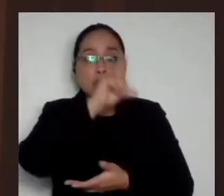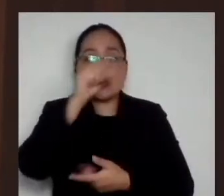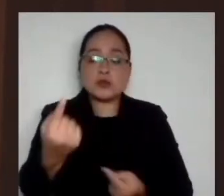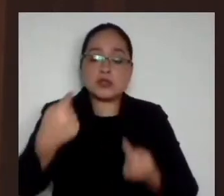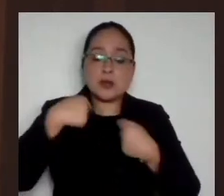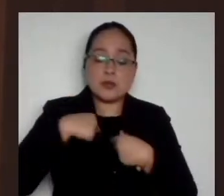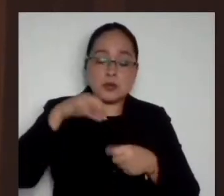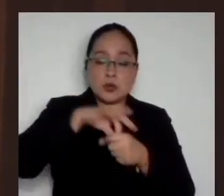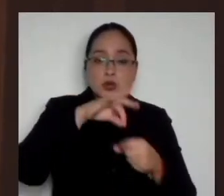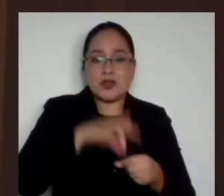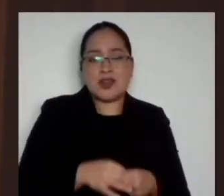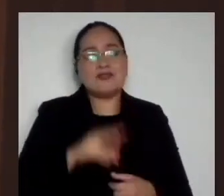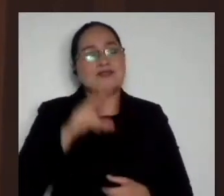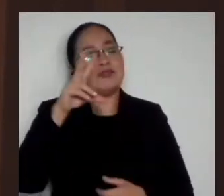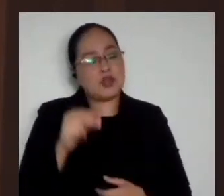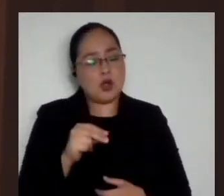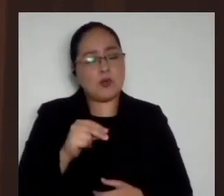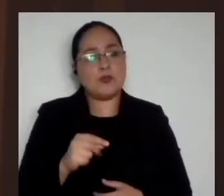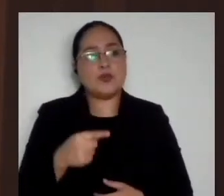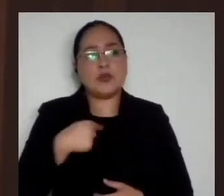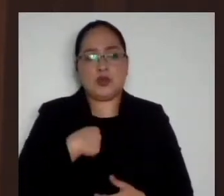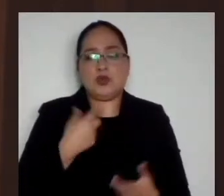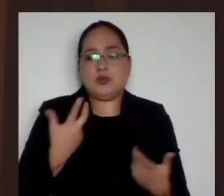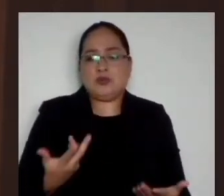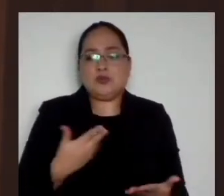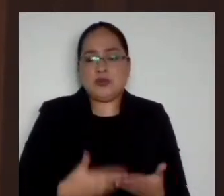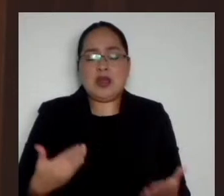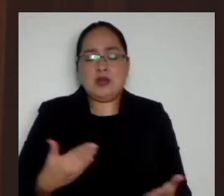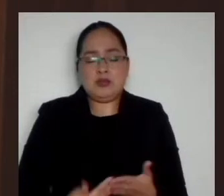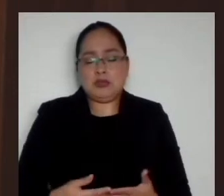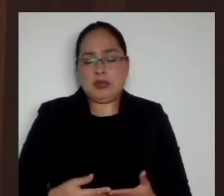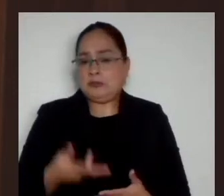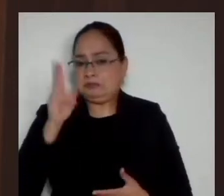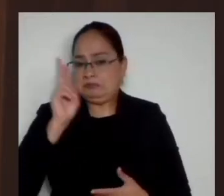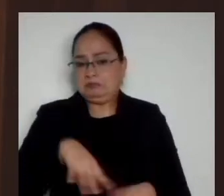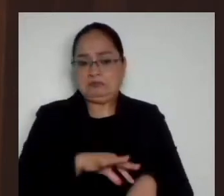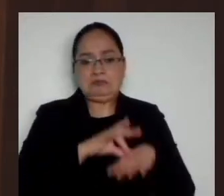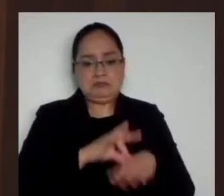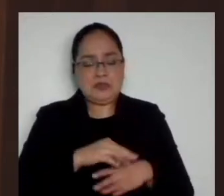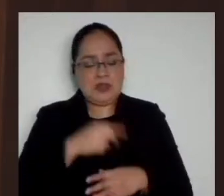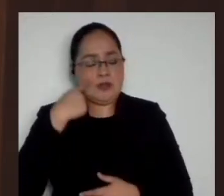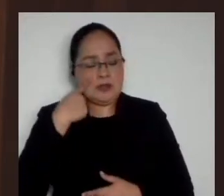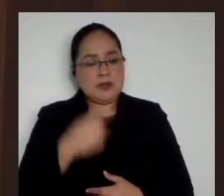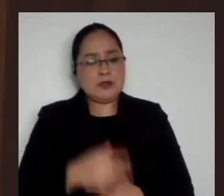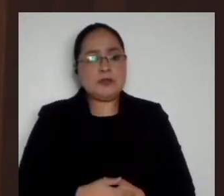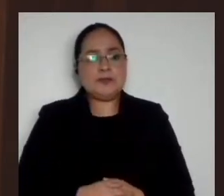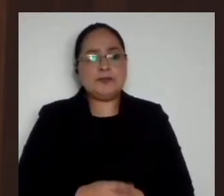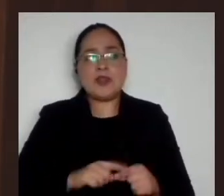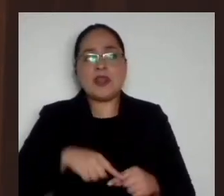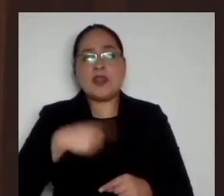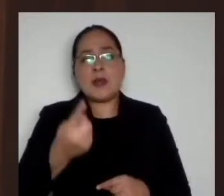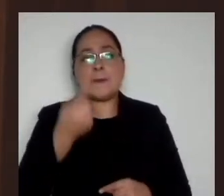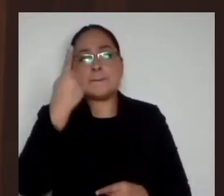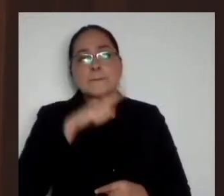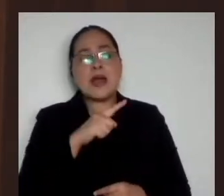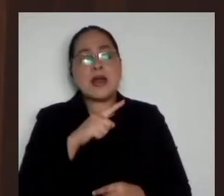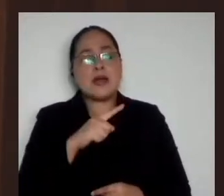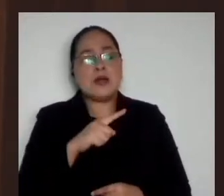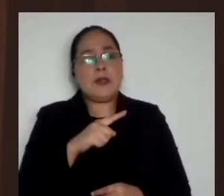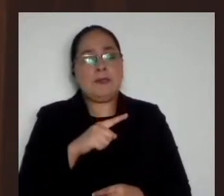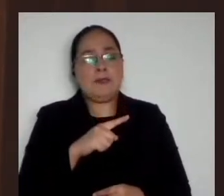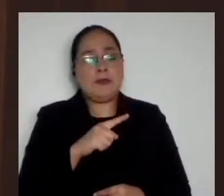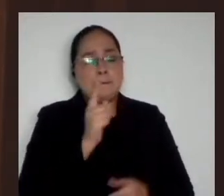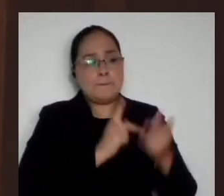me asumo con una realidad también. El procedimiento para la contratación, para poder liberar los